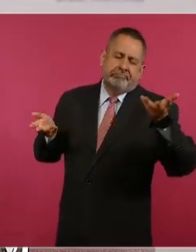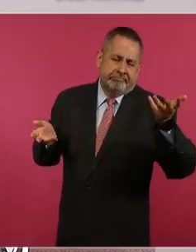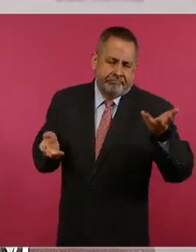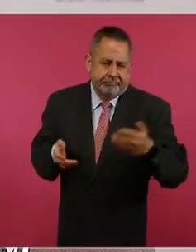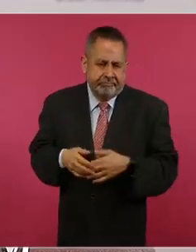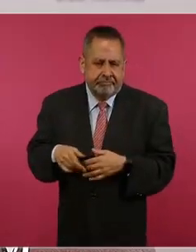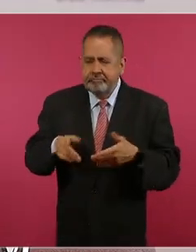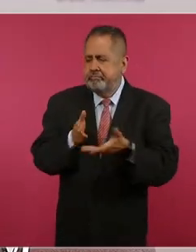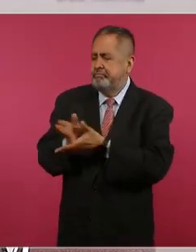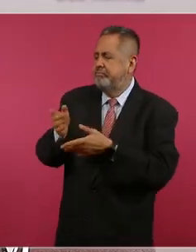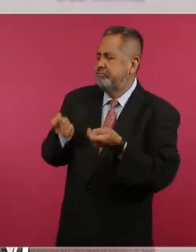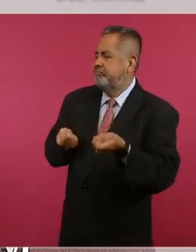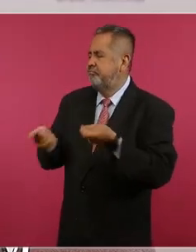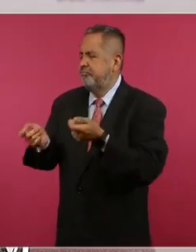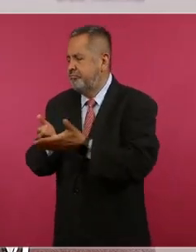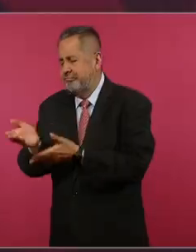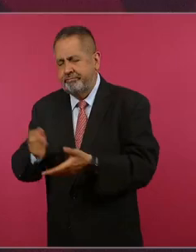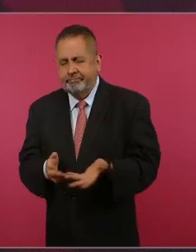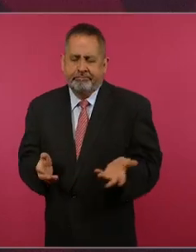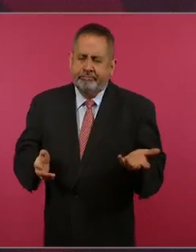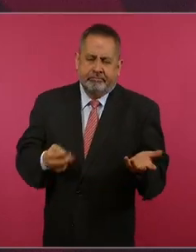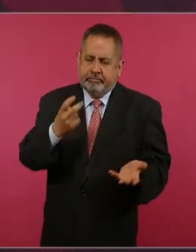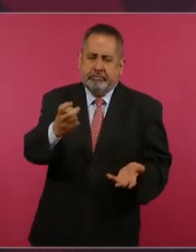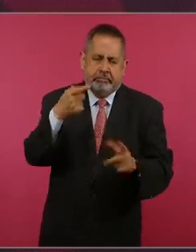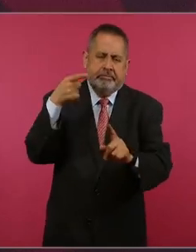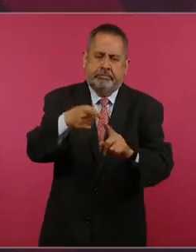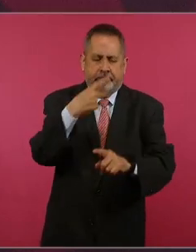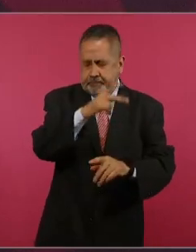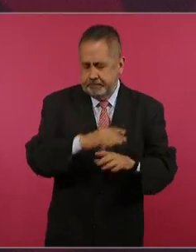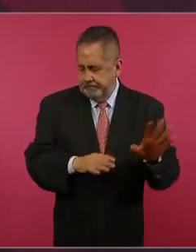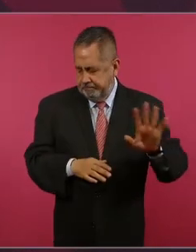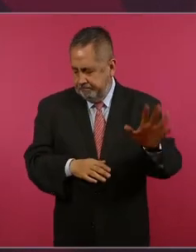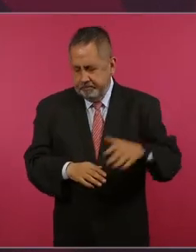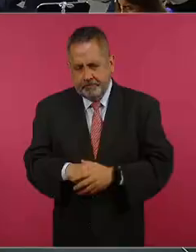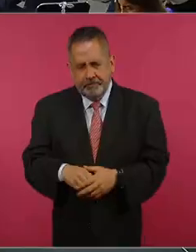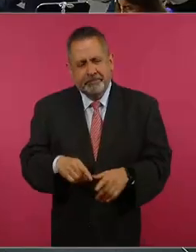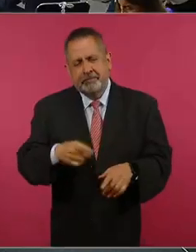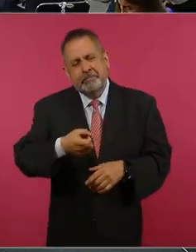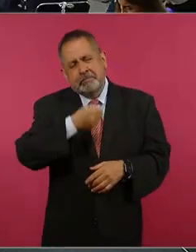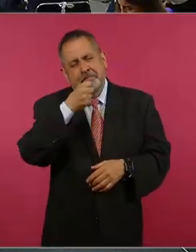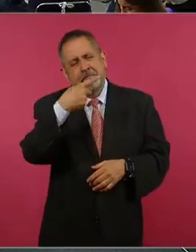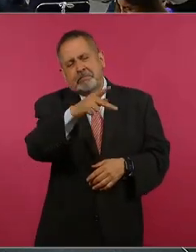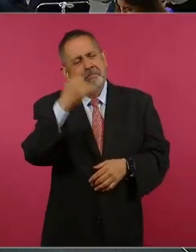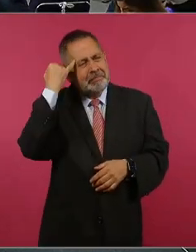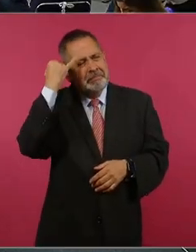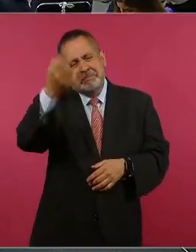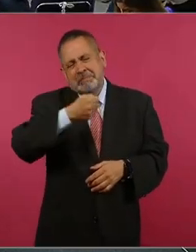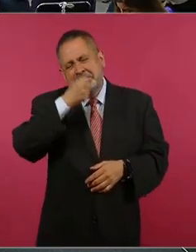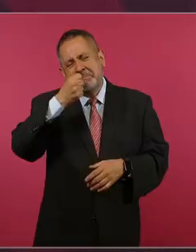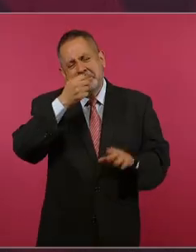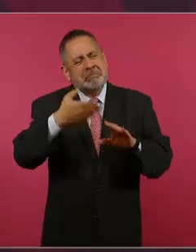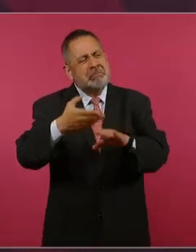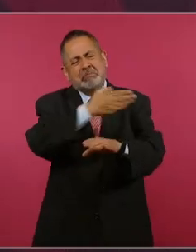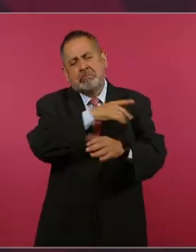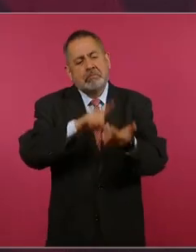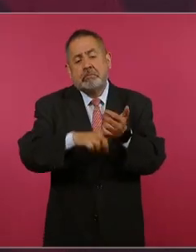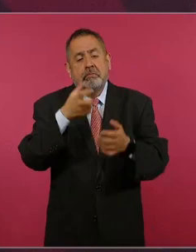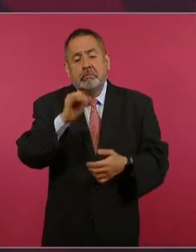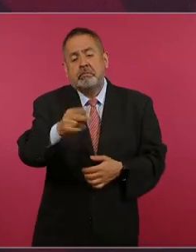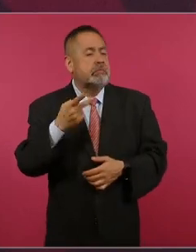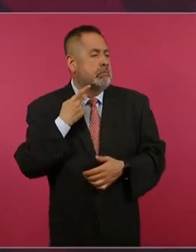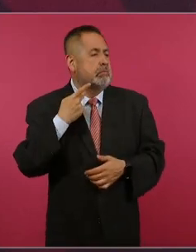y poder ellos meterse. Esa es la vieja concepción política